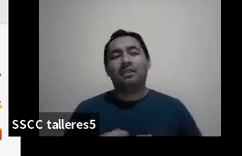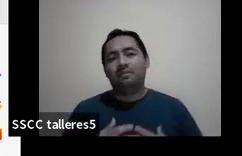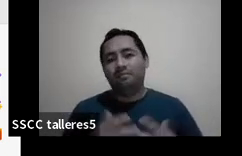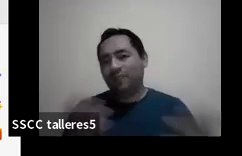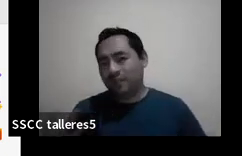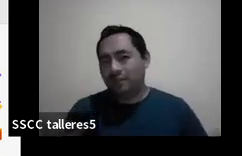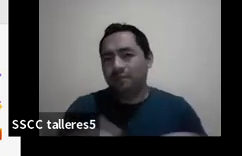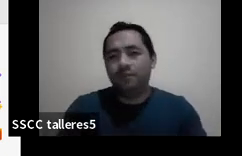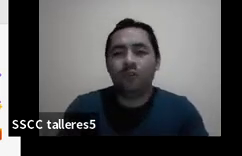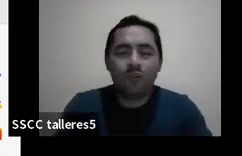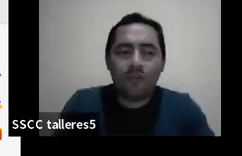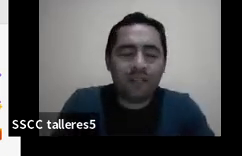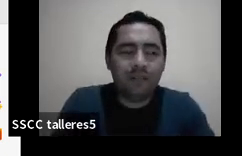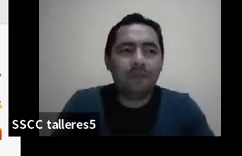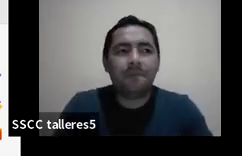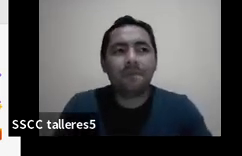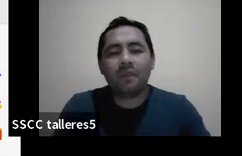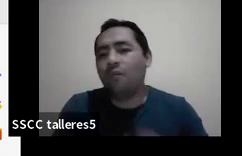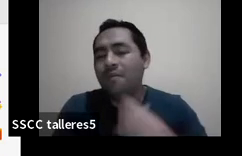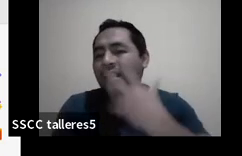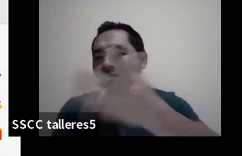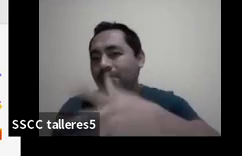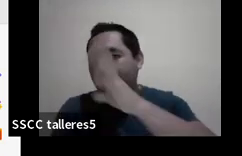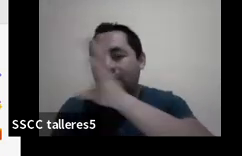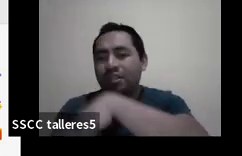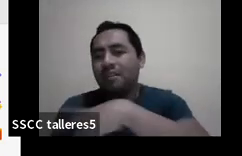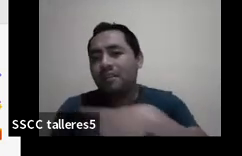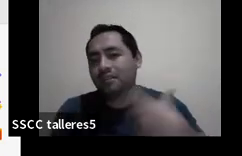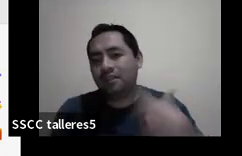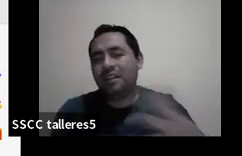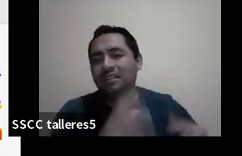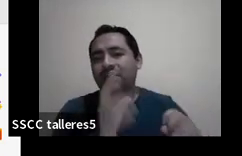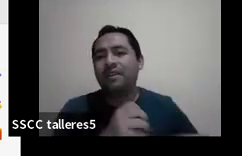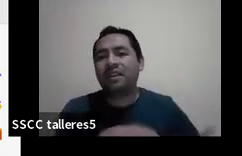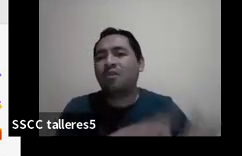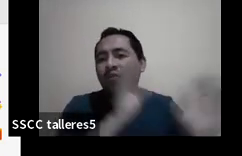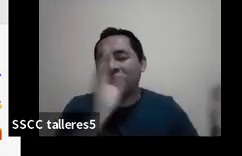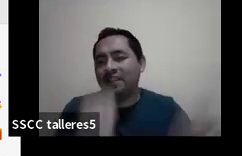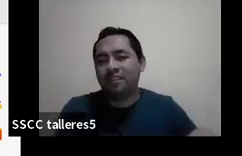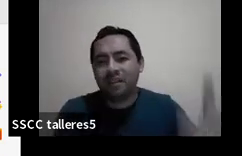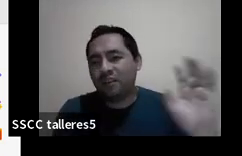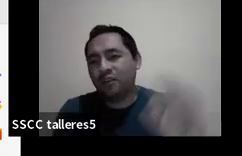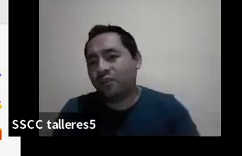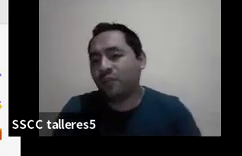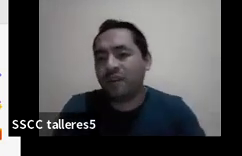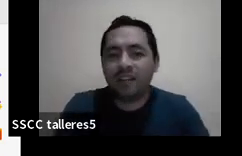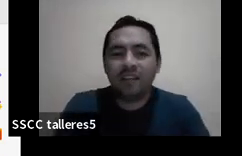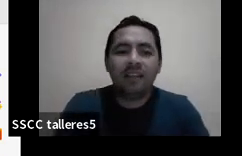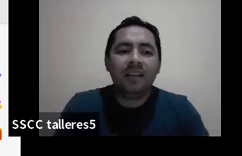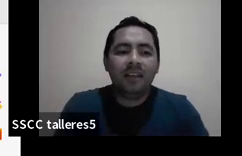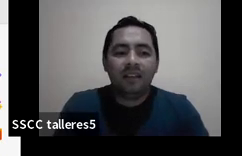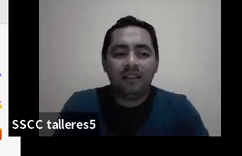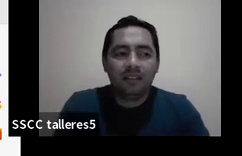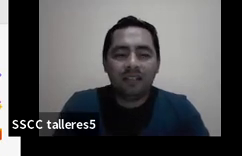forma, difícil, no lo veo factible. O va a hablar para oyentes y las señas va a hacer algunas señas para que los sordos por